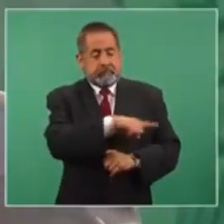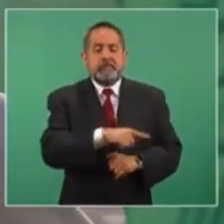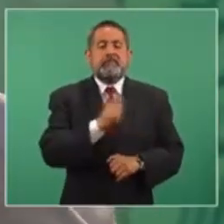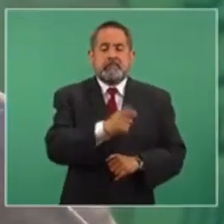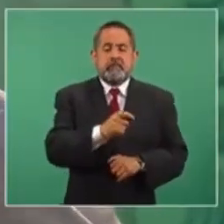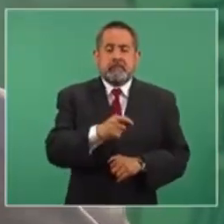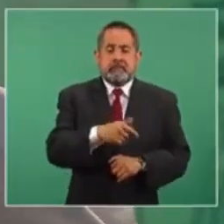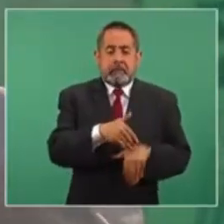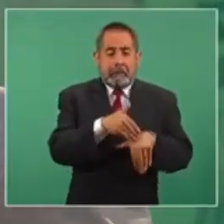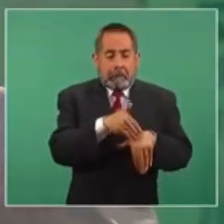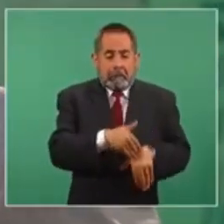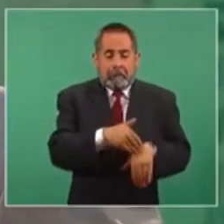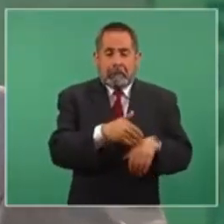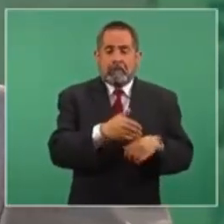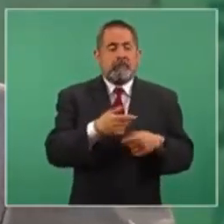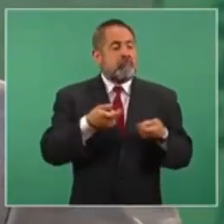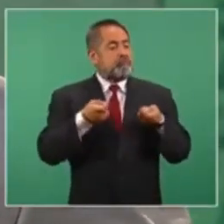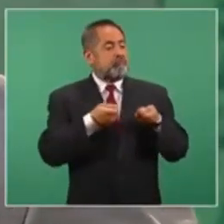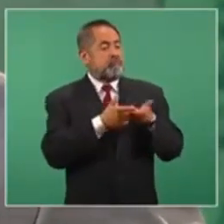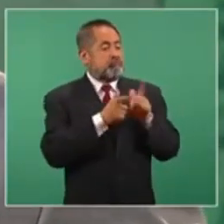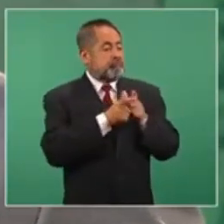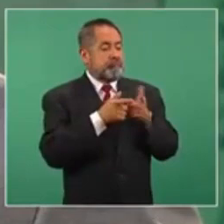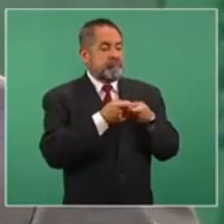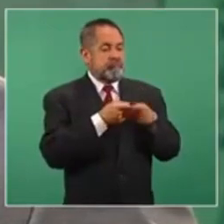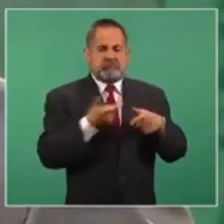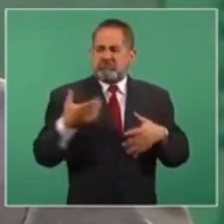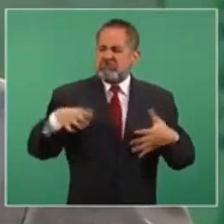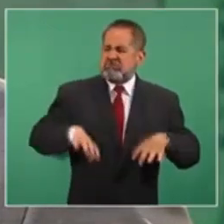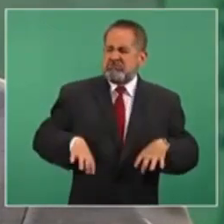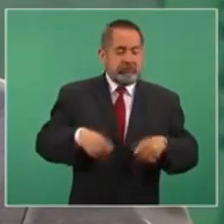servicio de minorías rapaces,